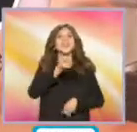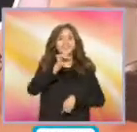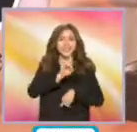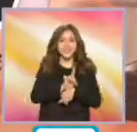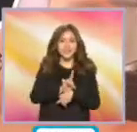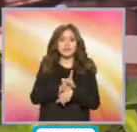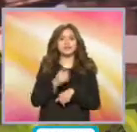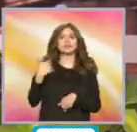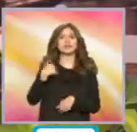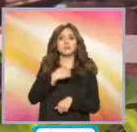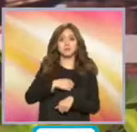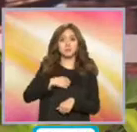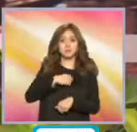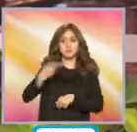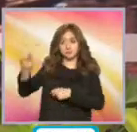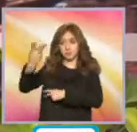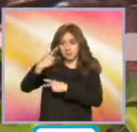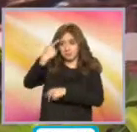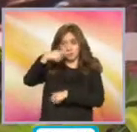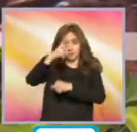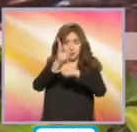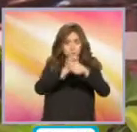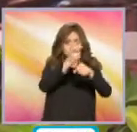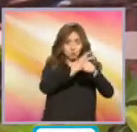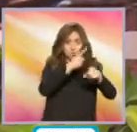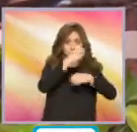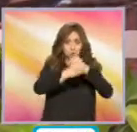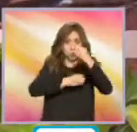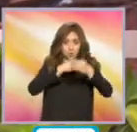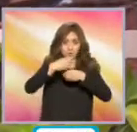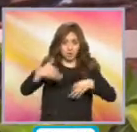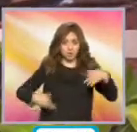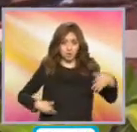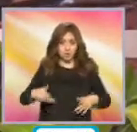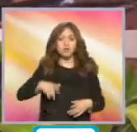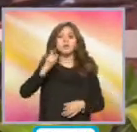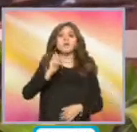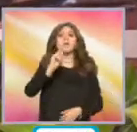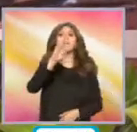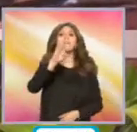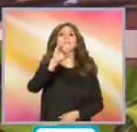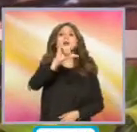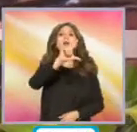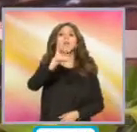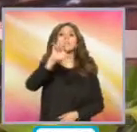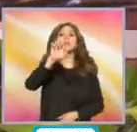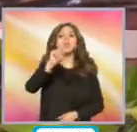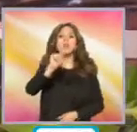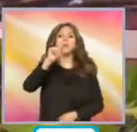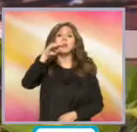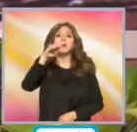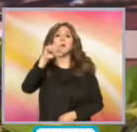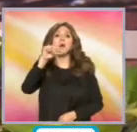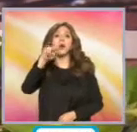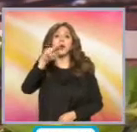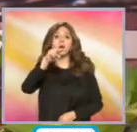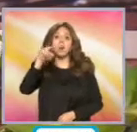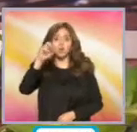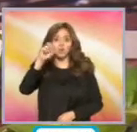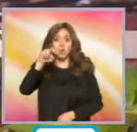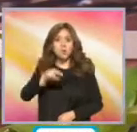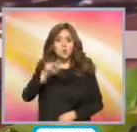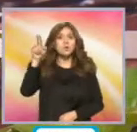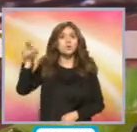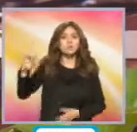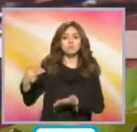para invitarlos a esta gran puesta en escena que es el Ballet de Manon. Para nosotros es un orgullo y un privilegio poder